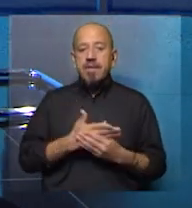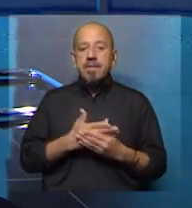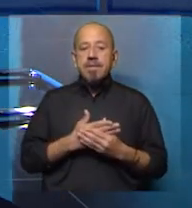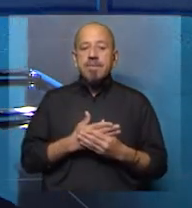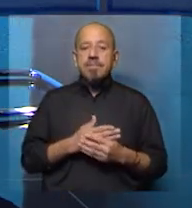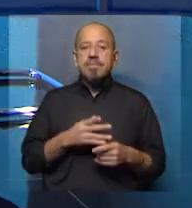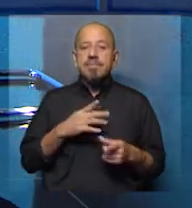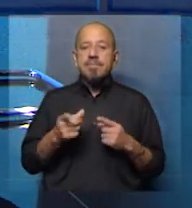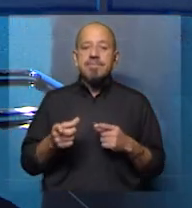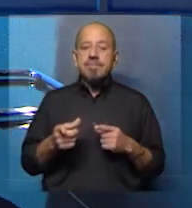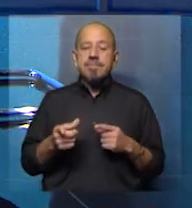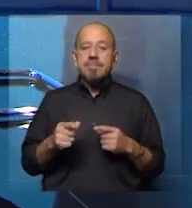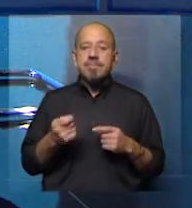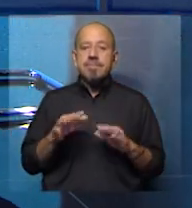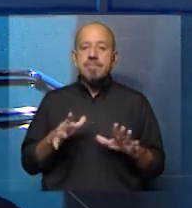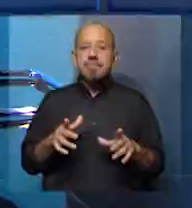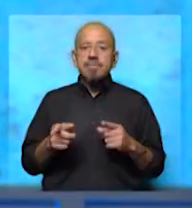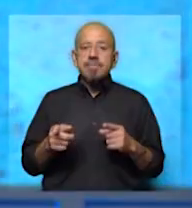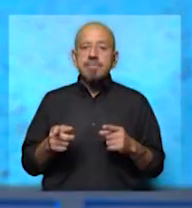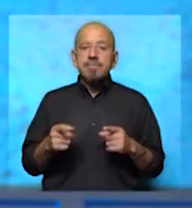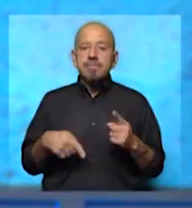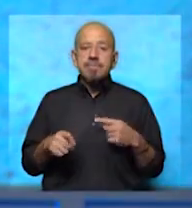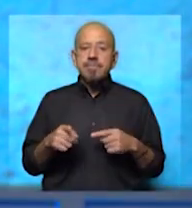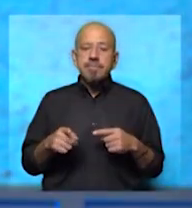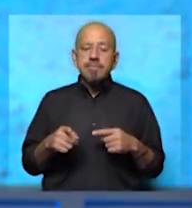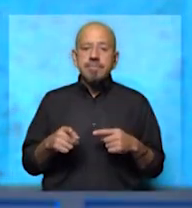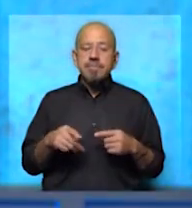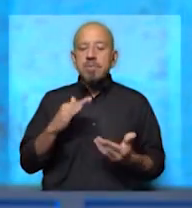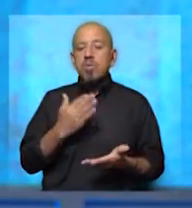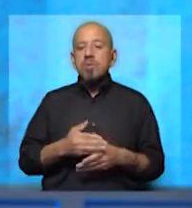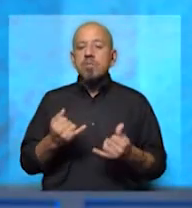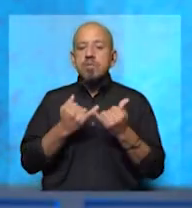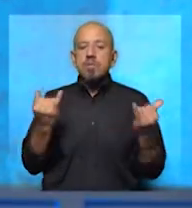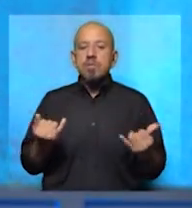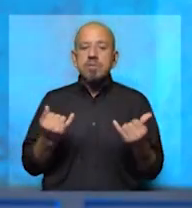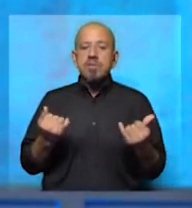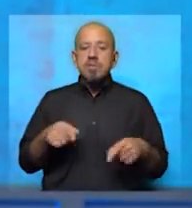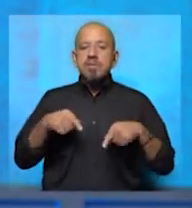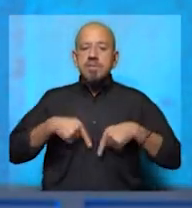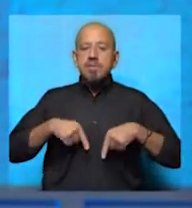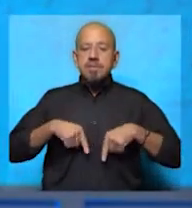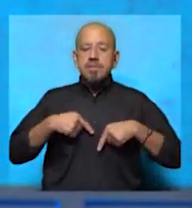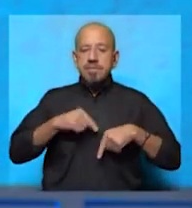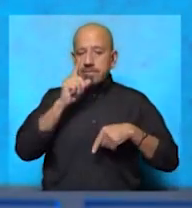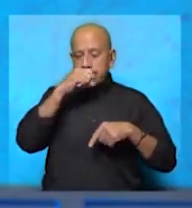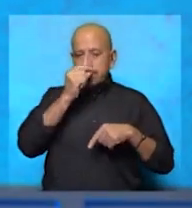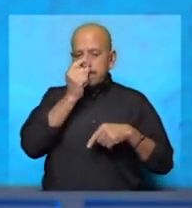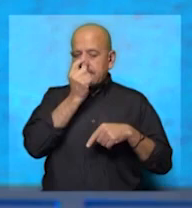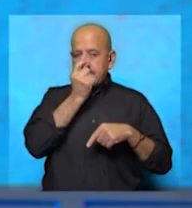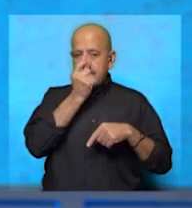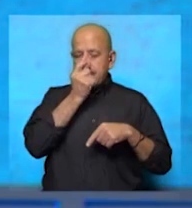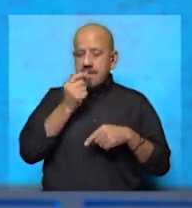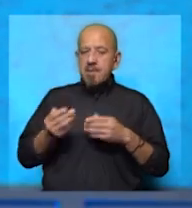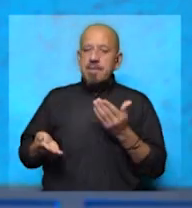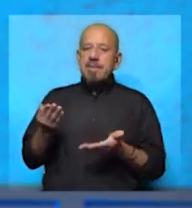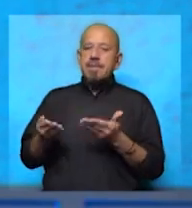hicieron los colegas de Canal 10 del programa arriba gente en tu último día como enta de Montevideo ahí escuchábamos como hacías una especie de balance